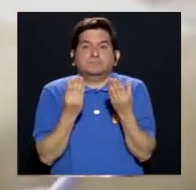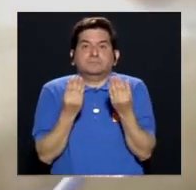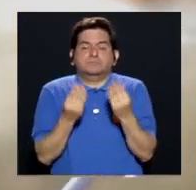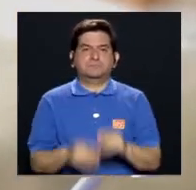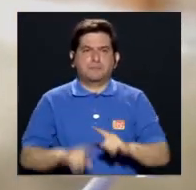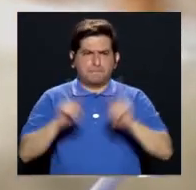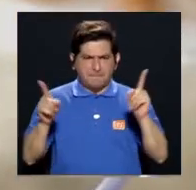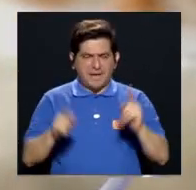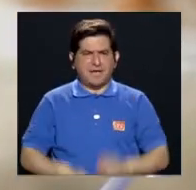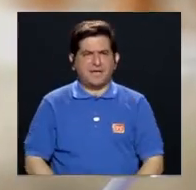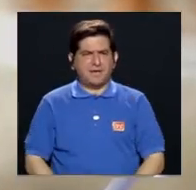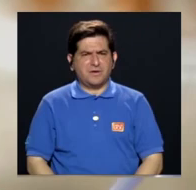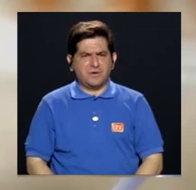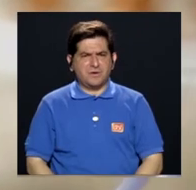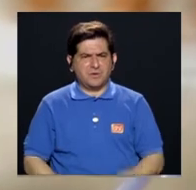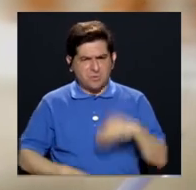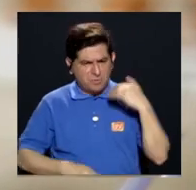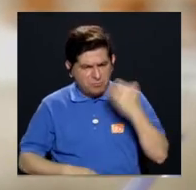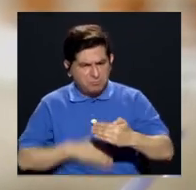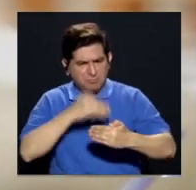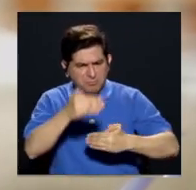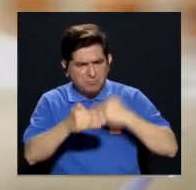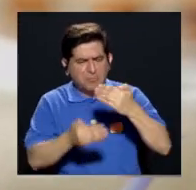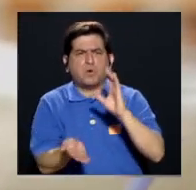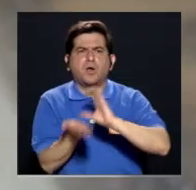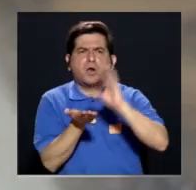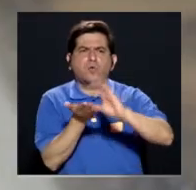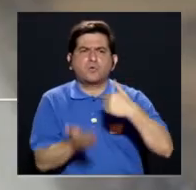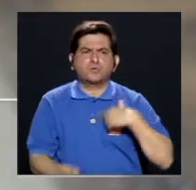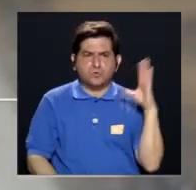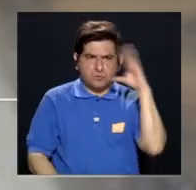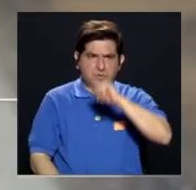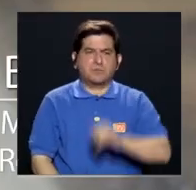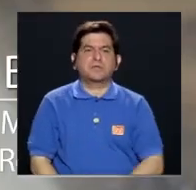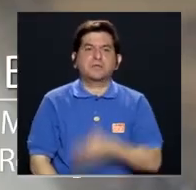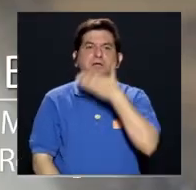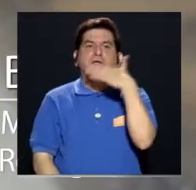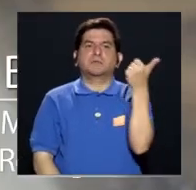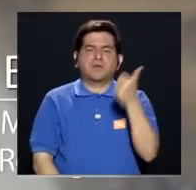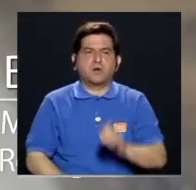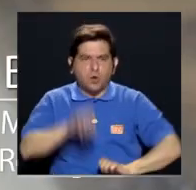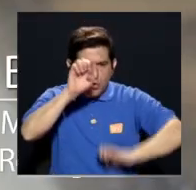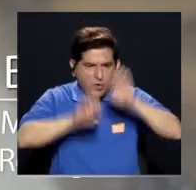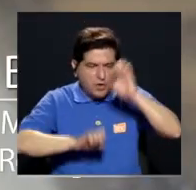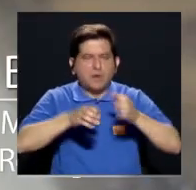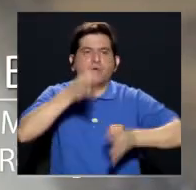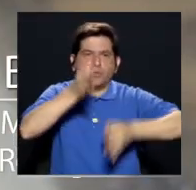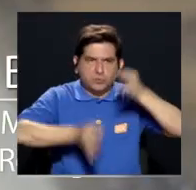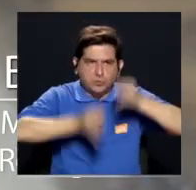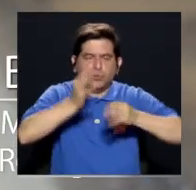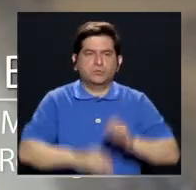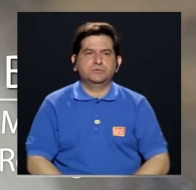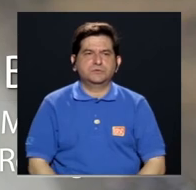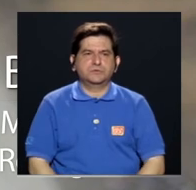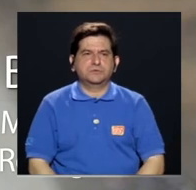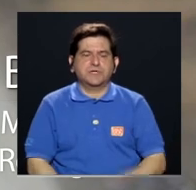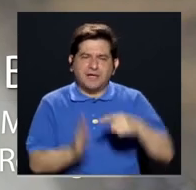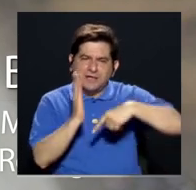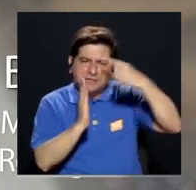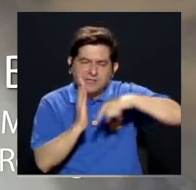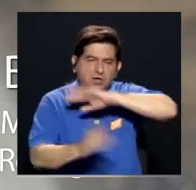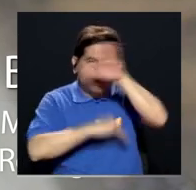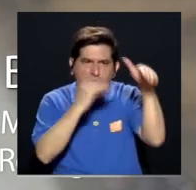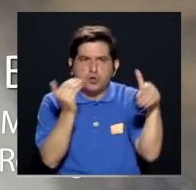pero conforme fue pasando el curso, uno se da cuenta que de verdad es mejor, que la evaluación es más justa porque se